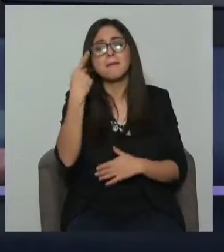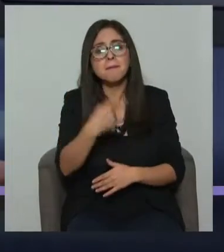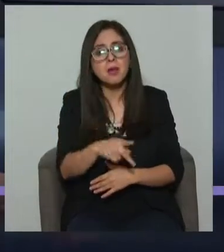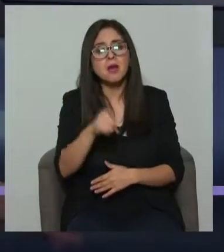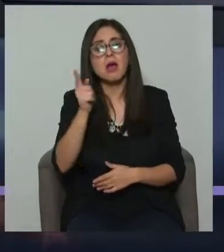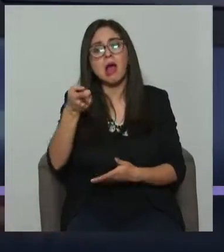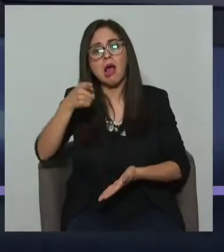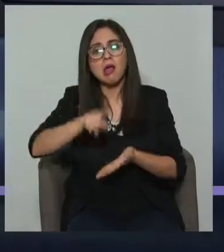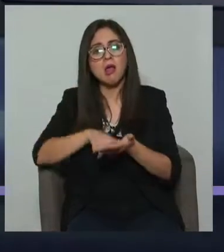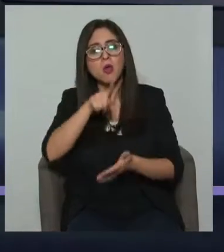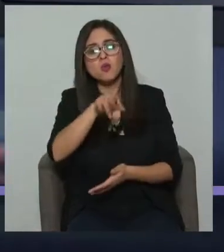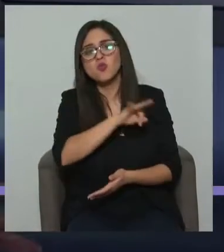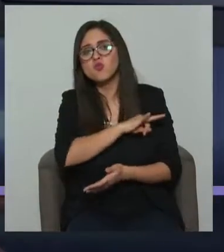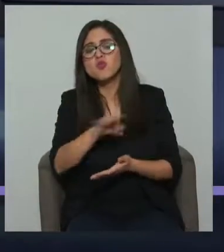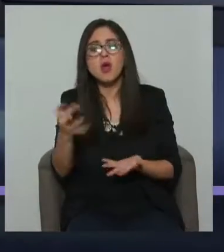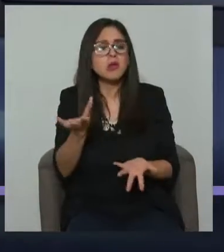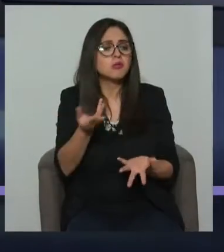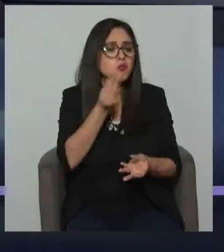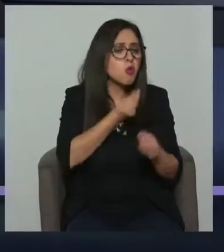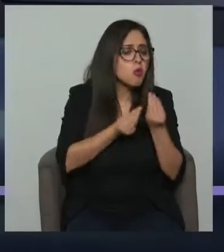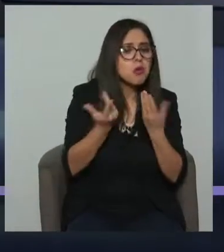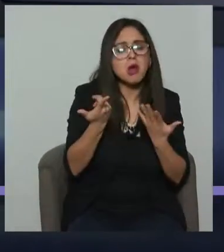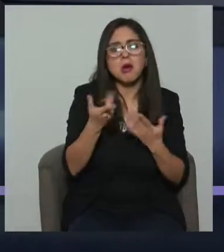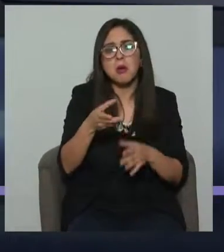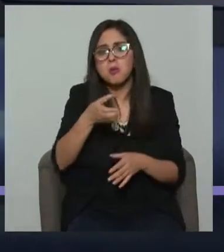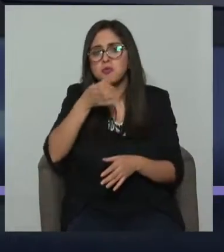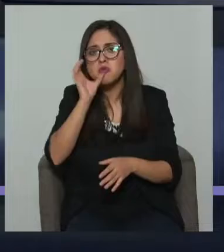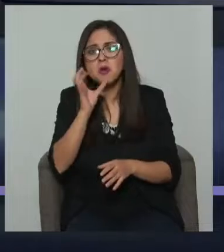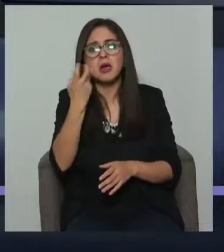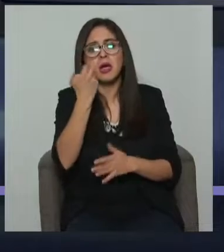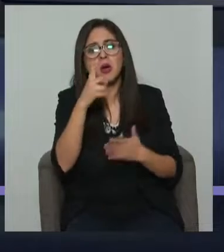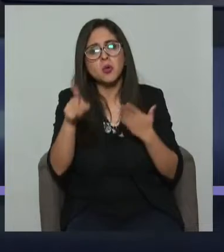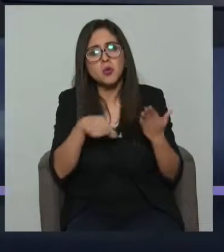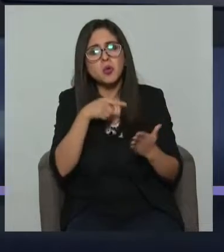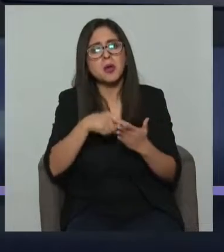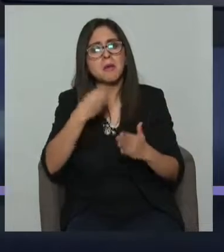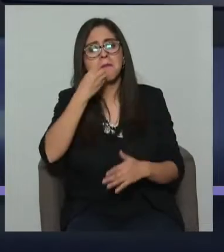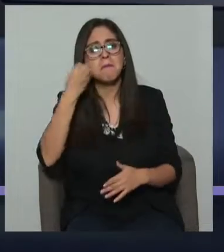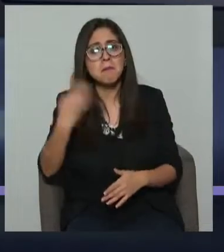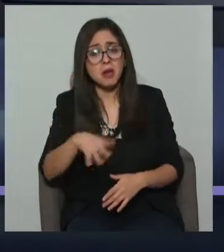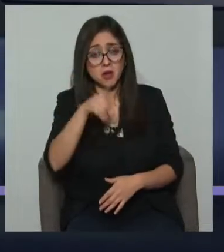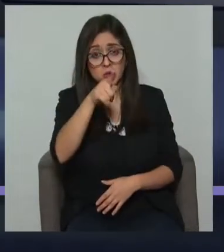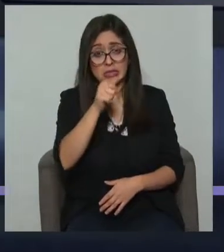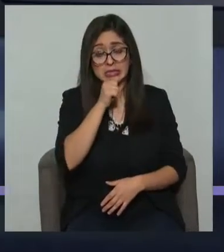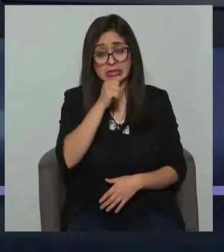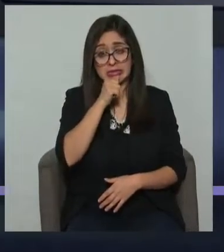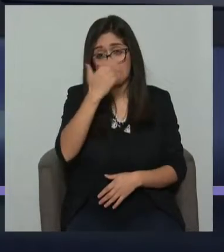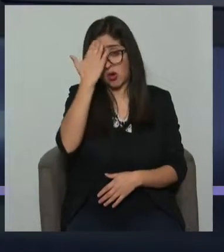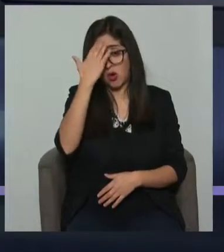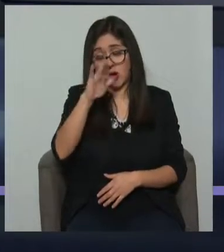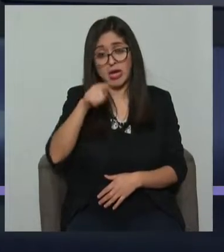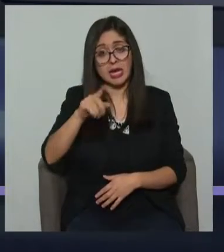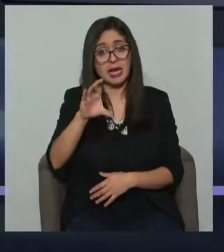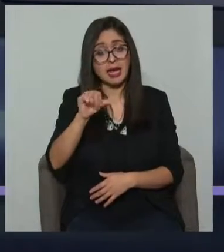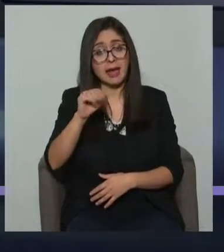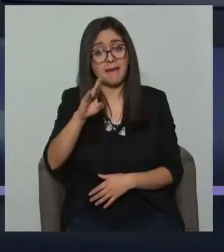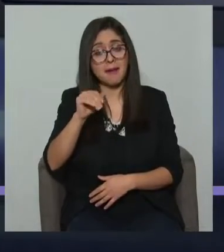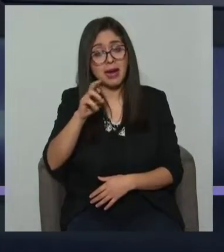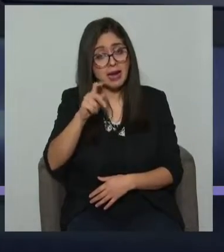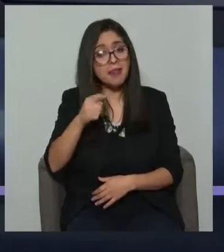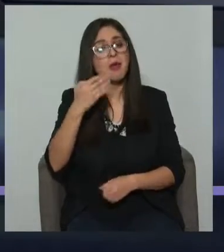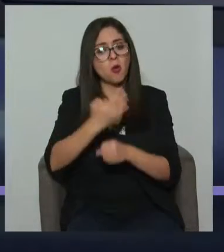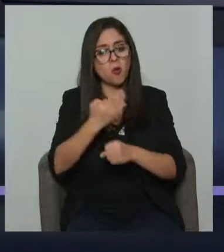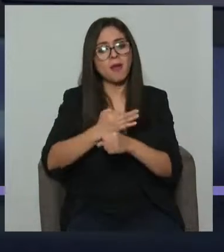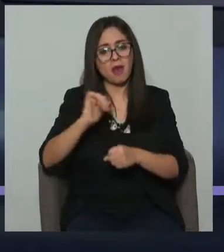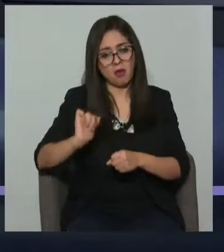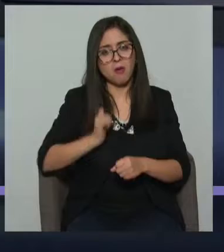bueno, adentro puede consumir lo que guste. Es un espacio bastante relajado, le insisto, si no conoce el cabaret y el lugar, es buen momento